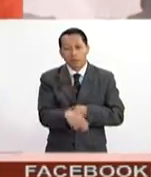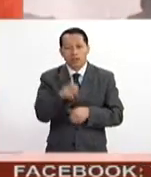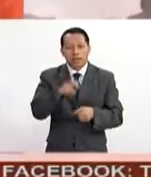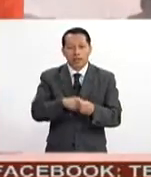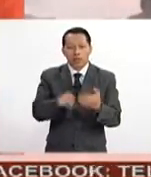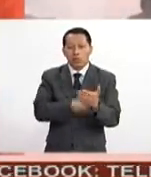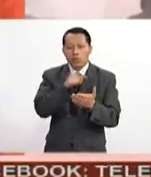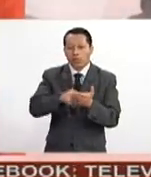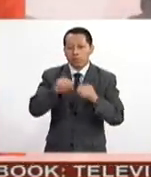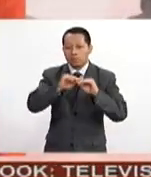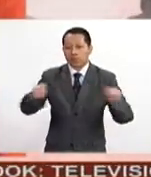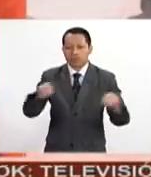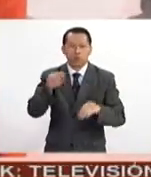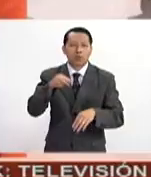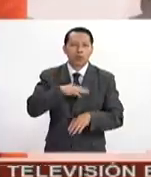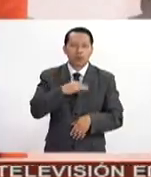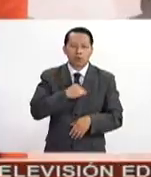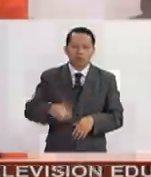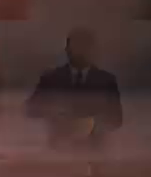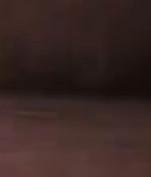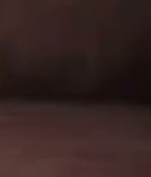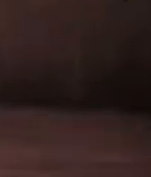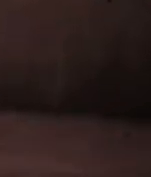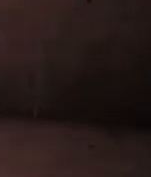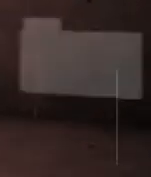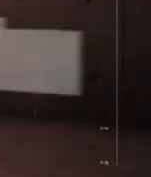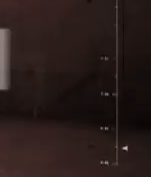paraje despoblado en el municipio de Aldama.